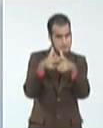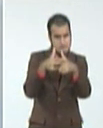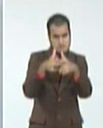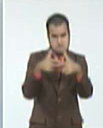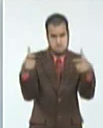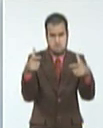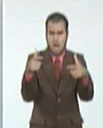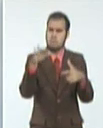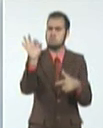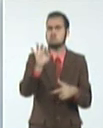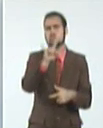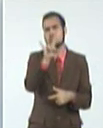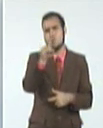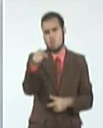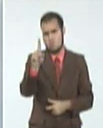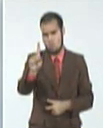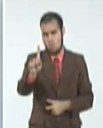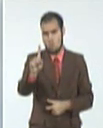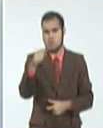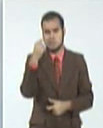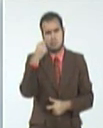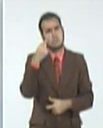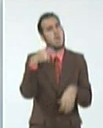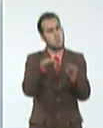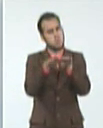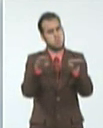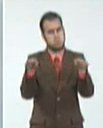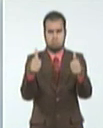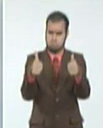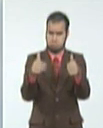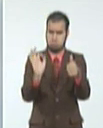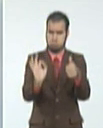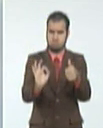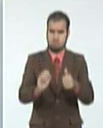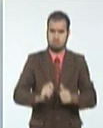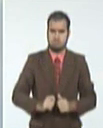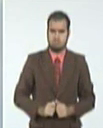99,1% con una evolución clínica estable,